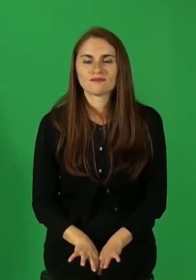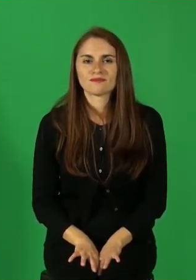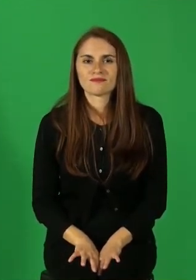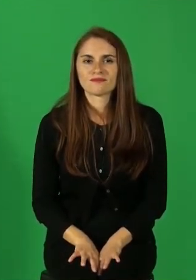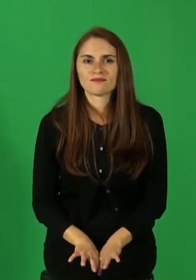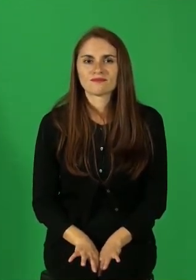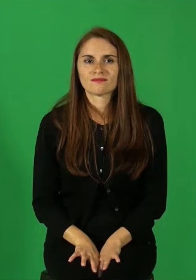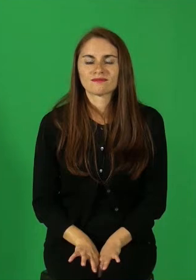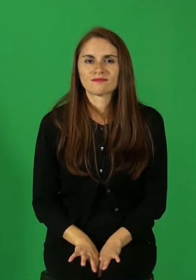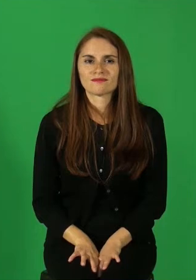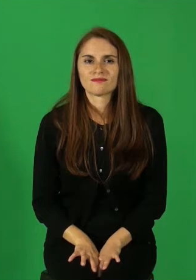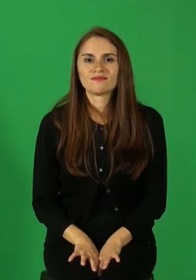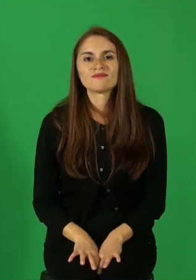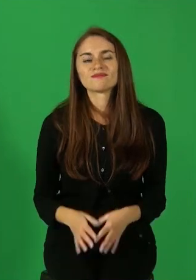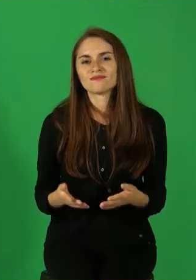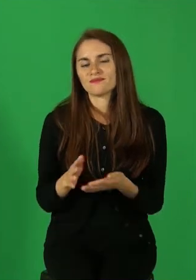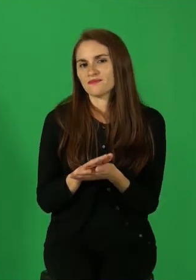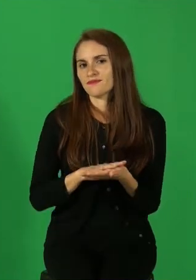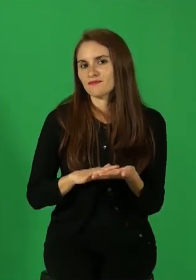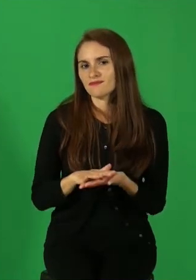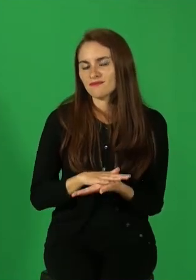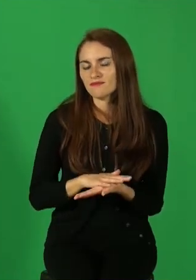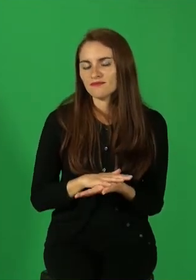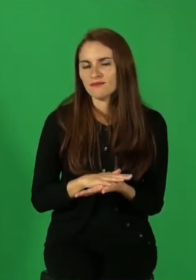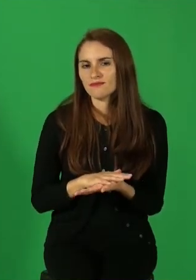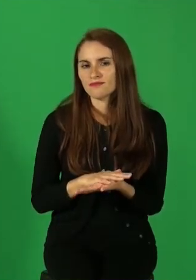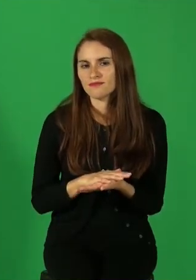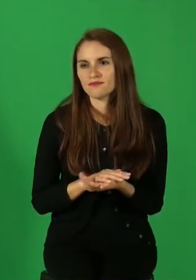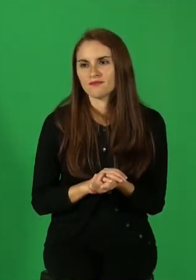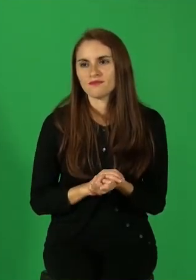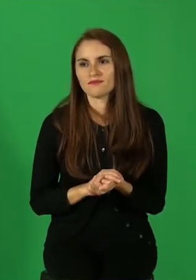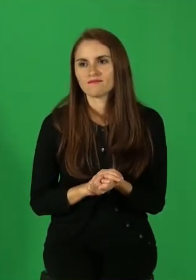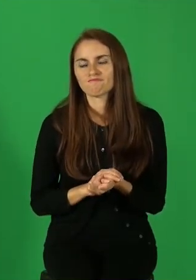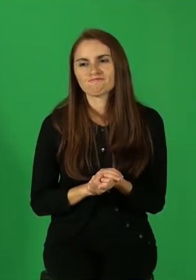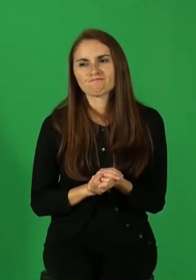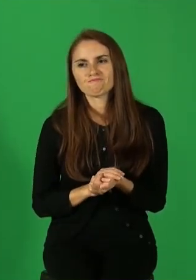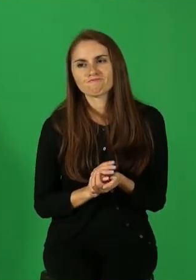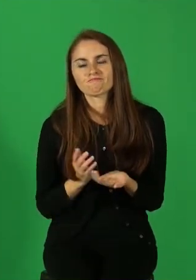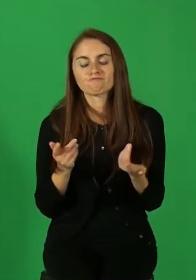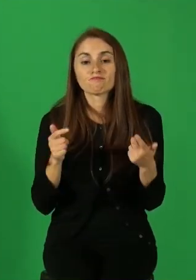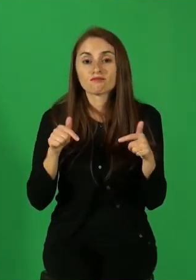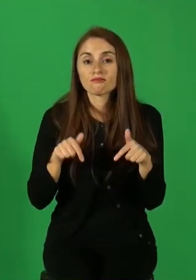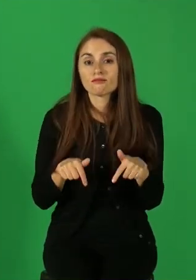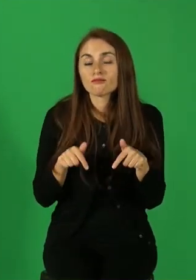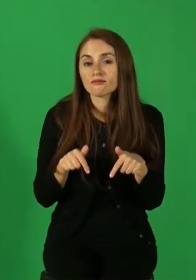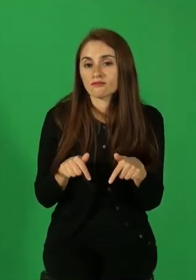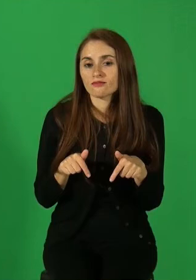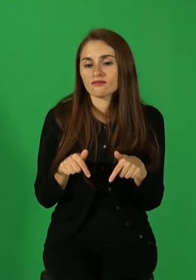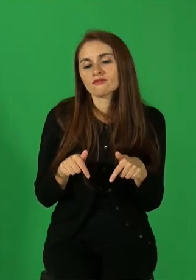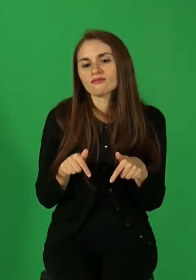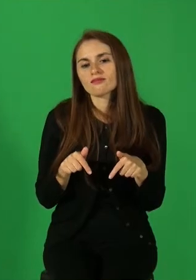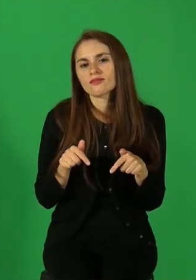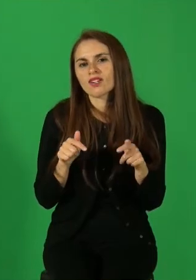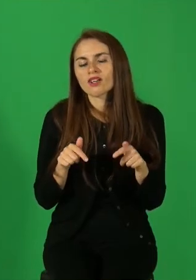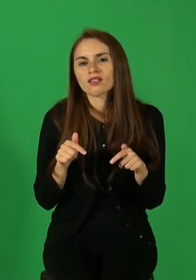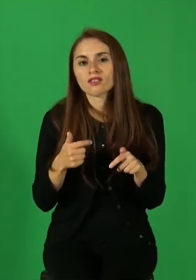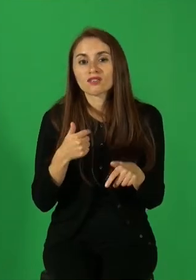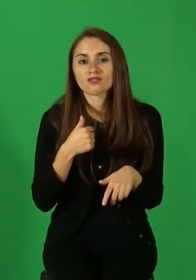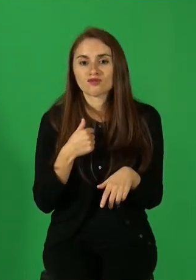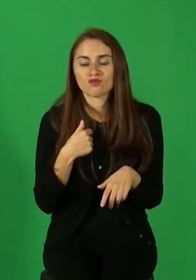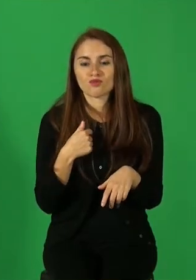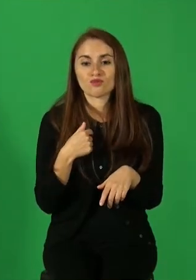podríamos dar un ejemplo diciendo que en estos momentos no he seguido